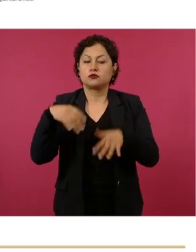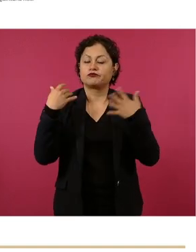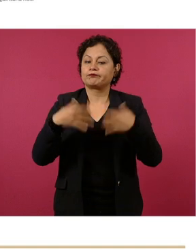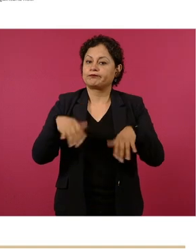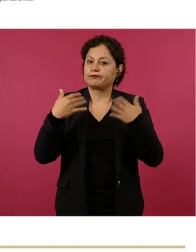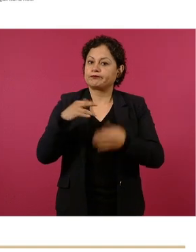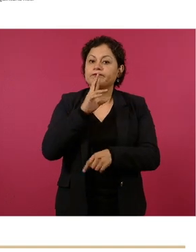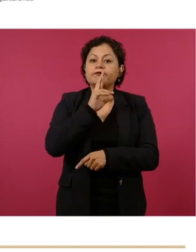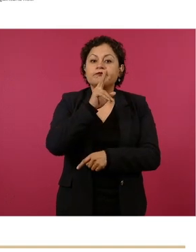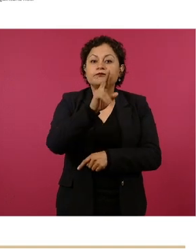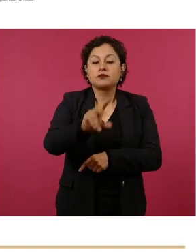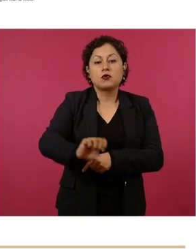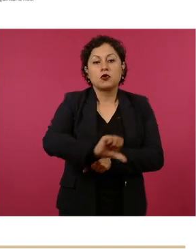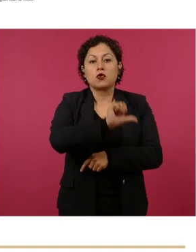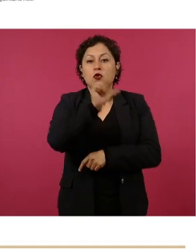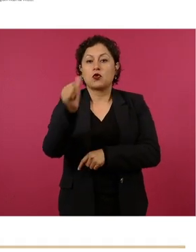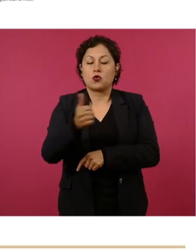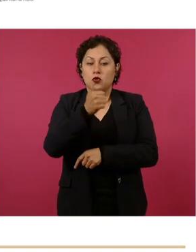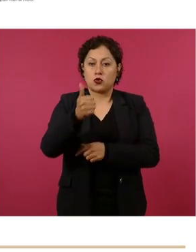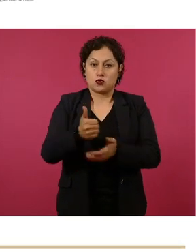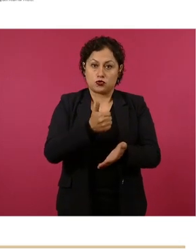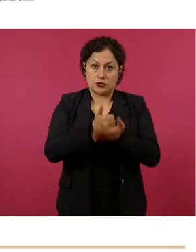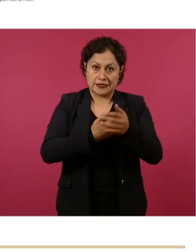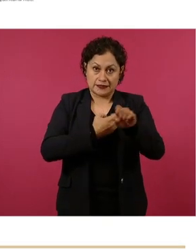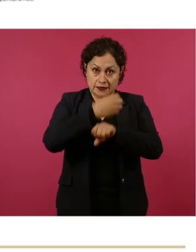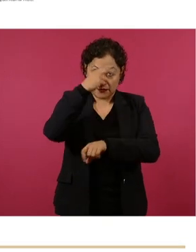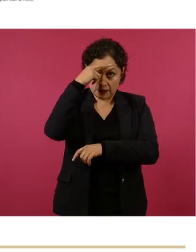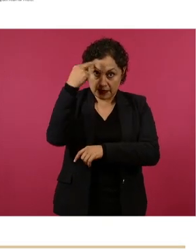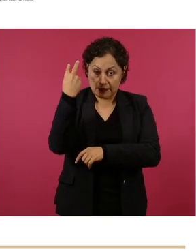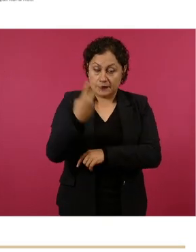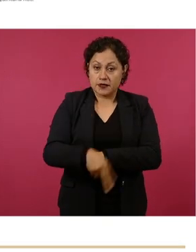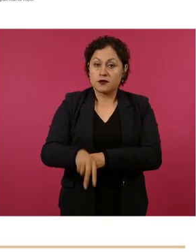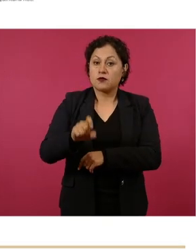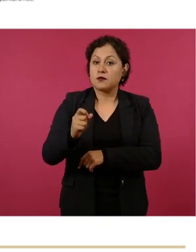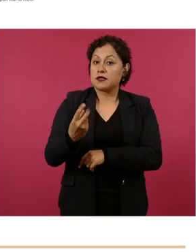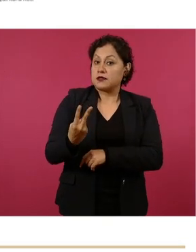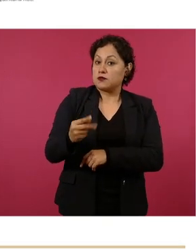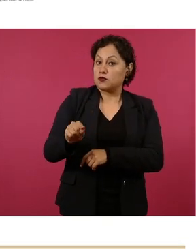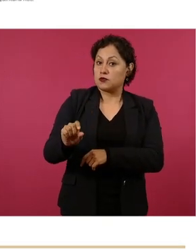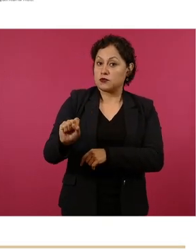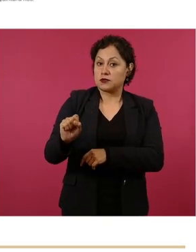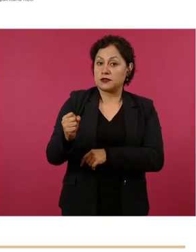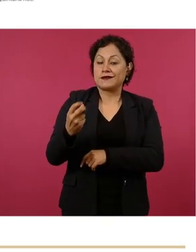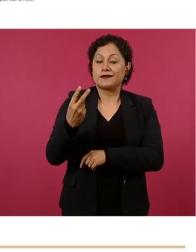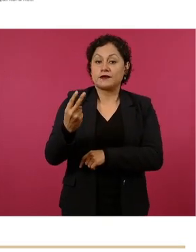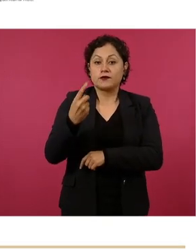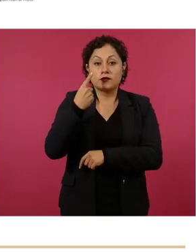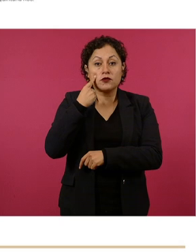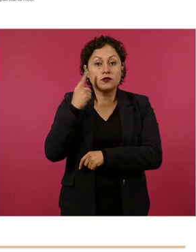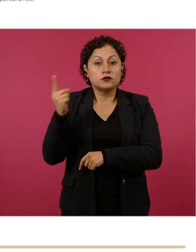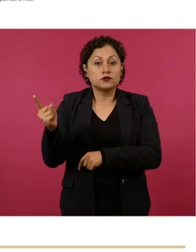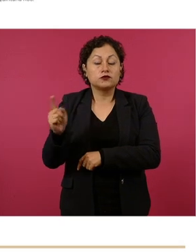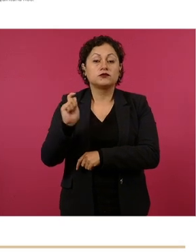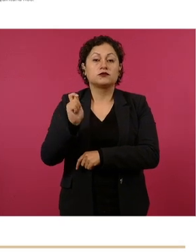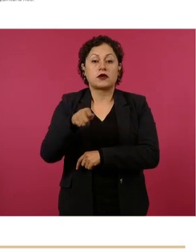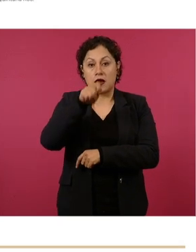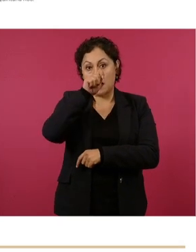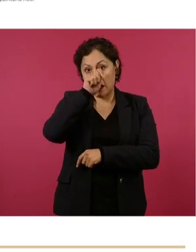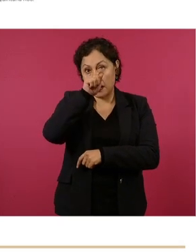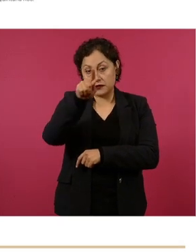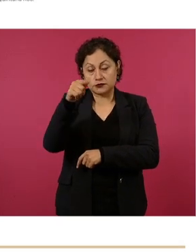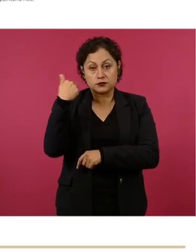Móvil también en la capital del estado de México en 22.62. Brist Oil allá en la capital del estado de Jalisco, en